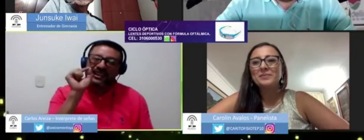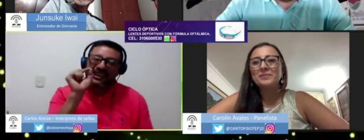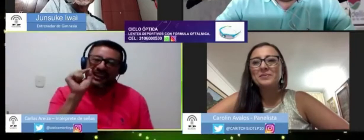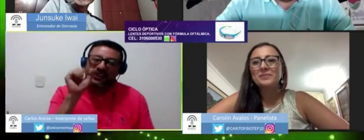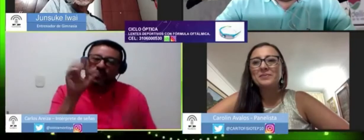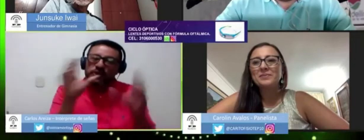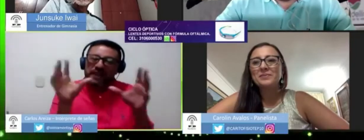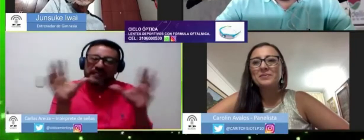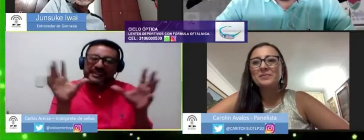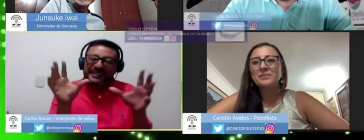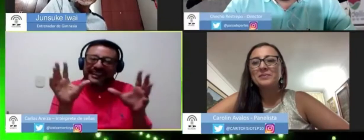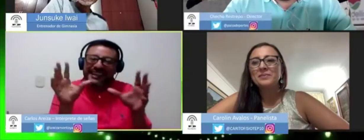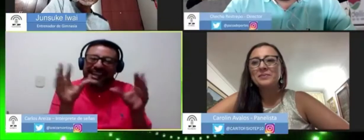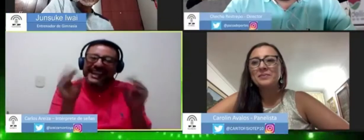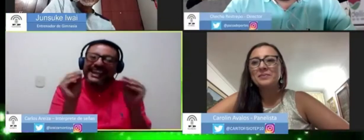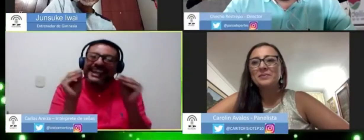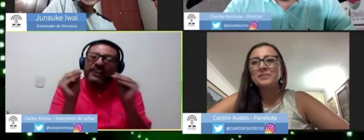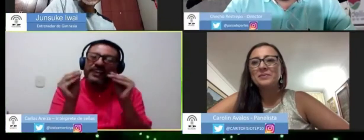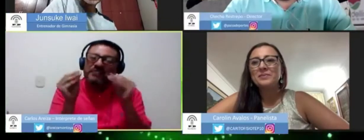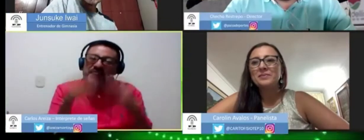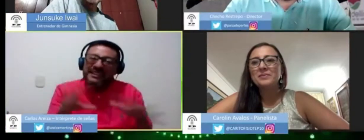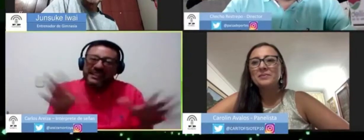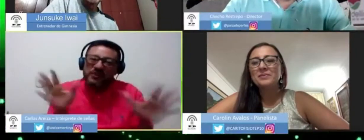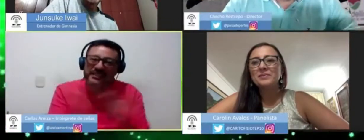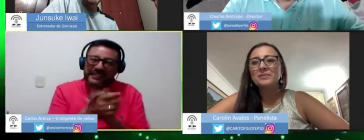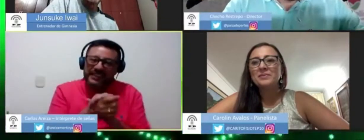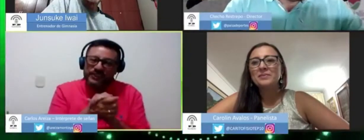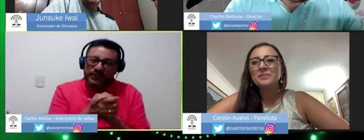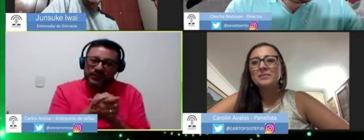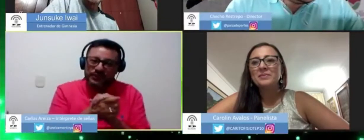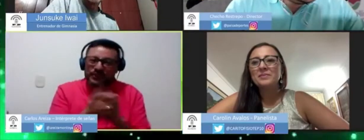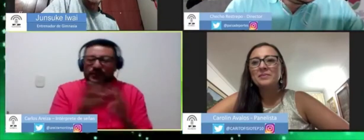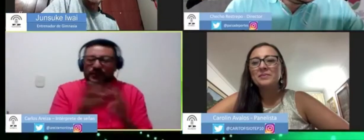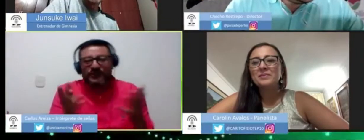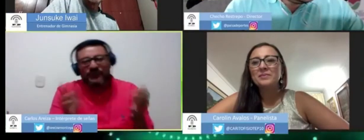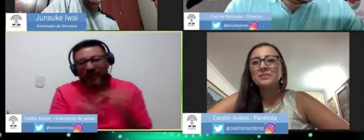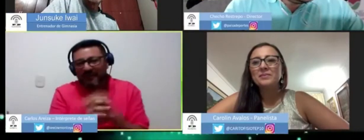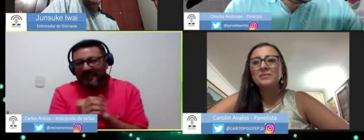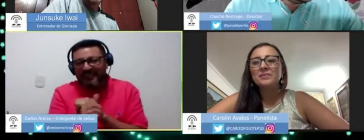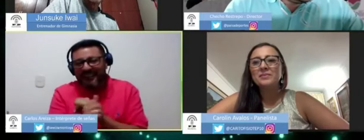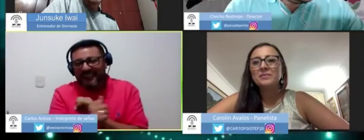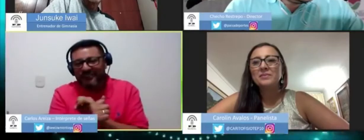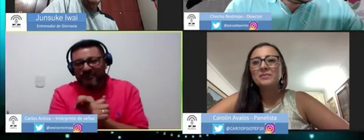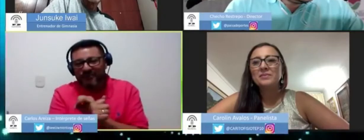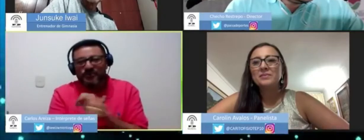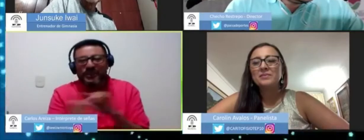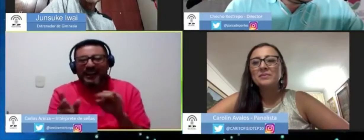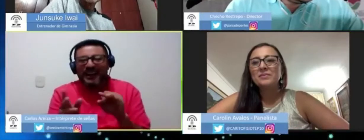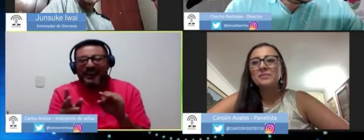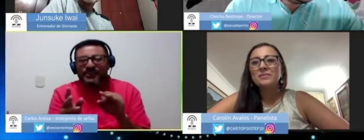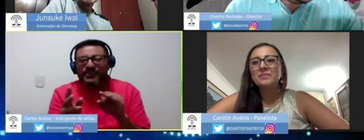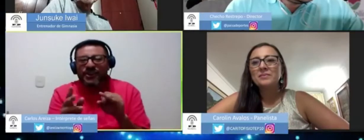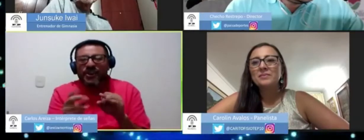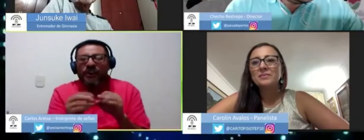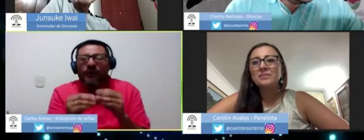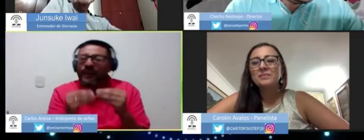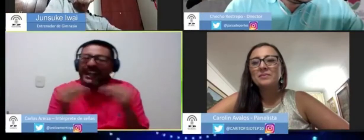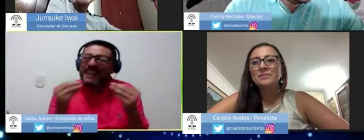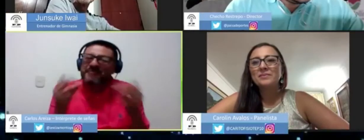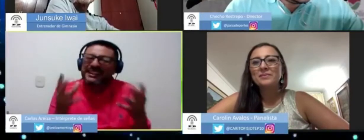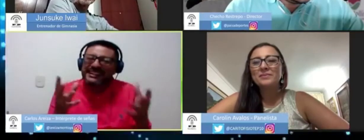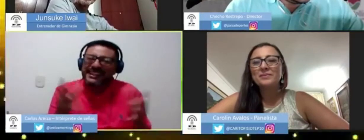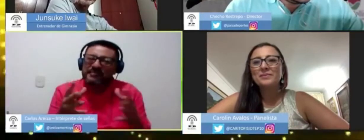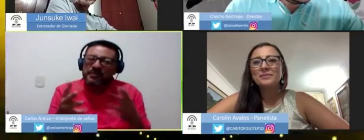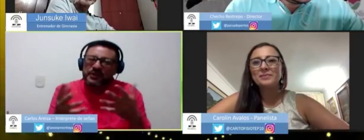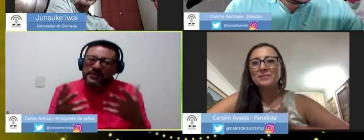¿Qué es lo que culturalmente... ¿Qué es lo que más le cuesta de nosotros? ¿No solamente que somos muy relajados? ¿O qué